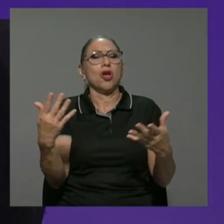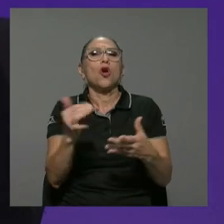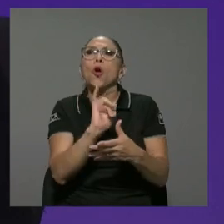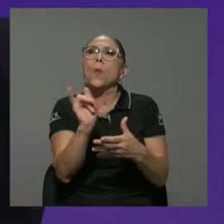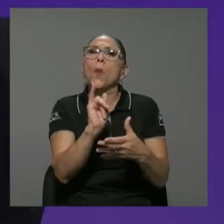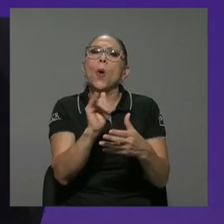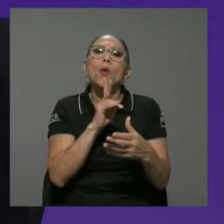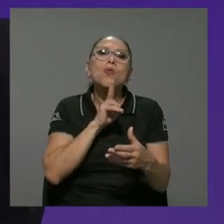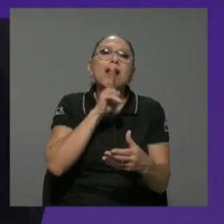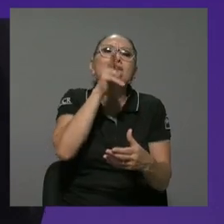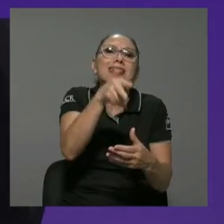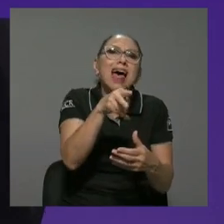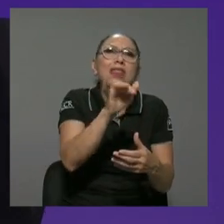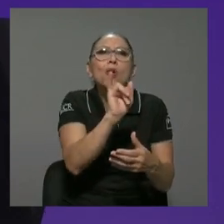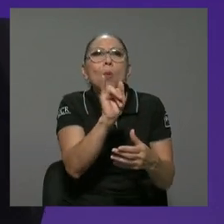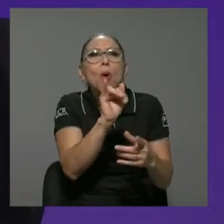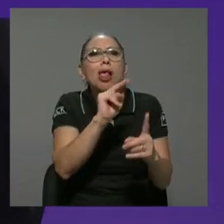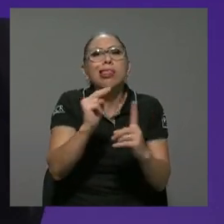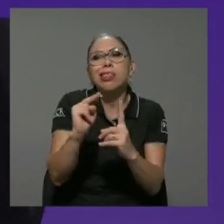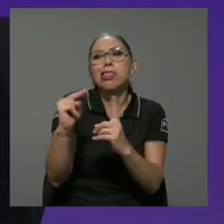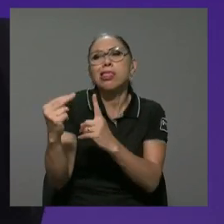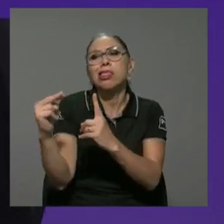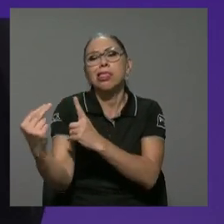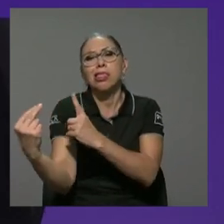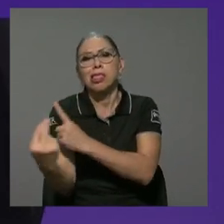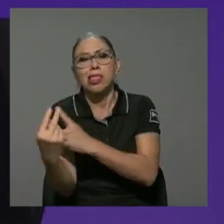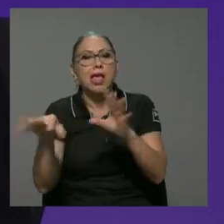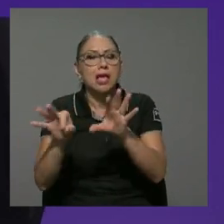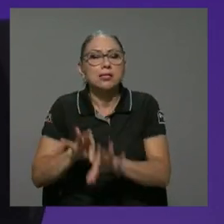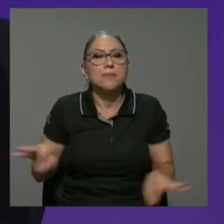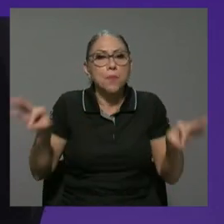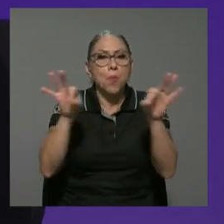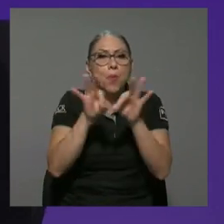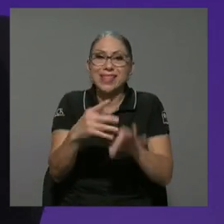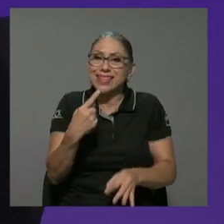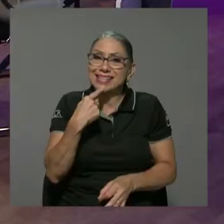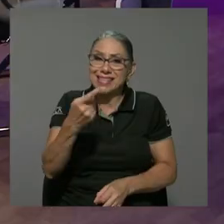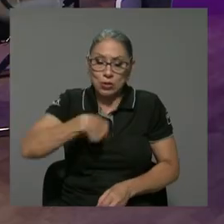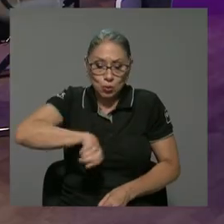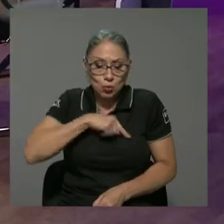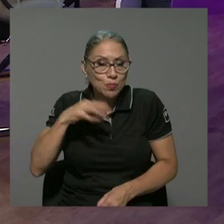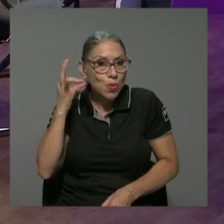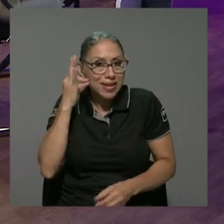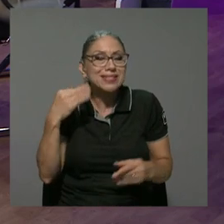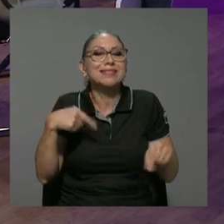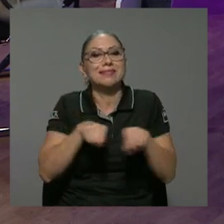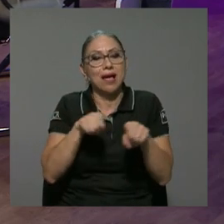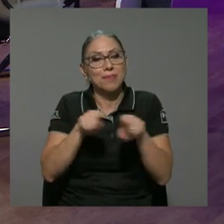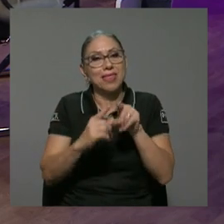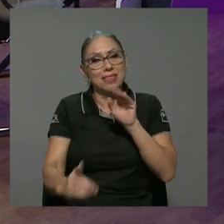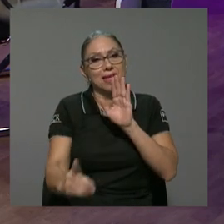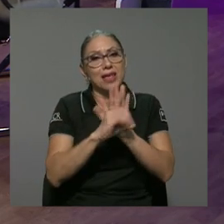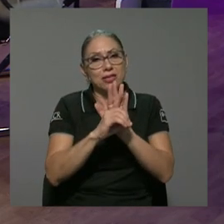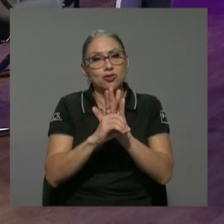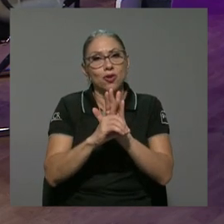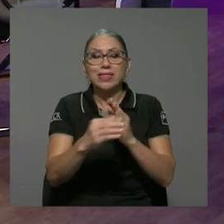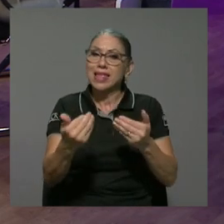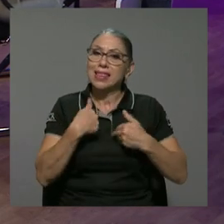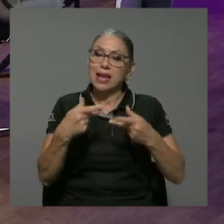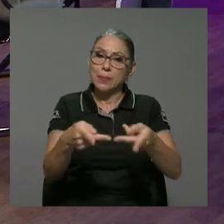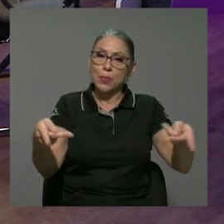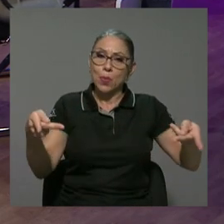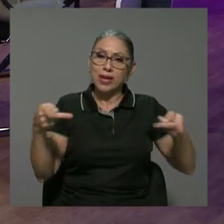es importantísimo recalcar que las mujeres también tenemos derecho uh-huh. de tomar puestos de